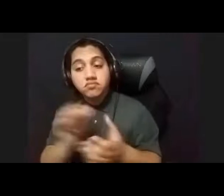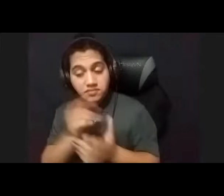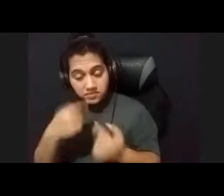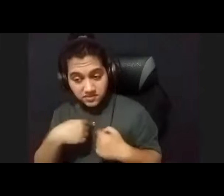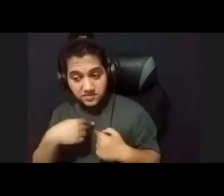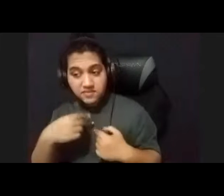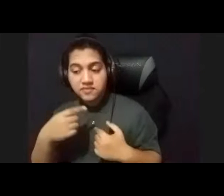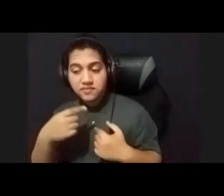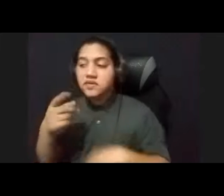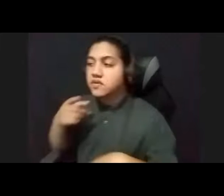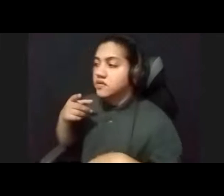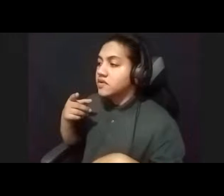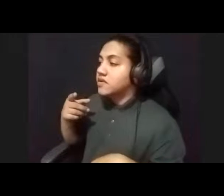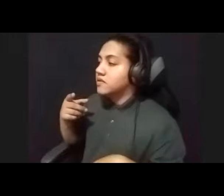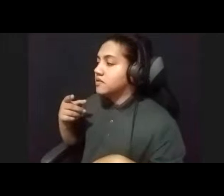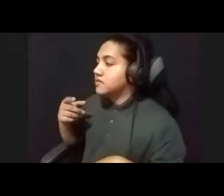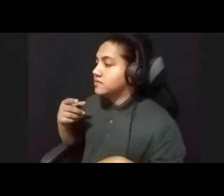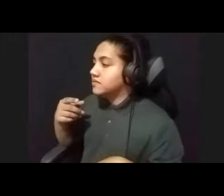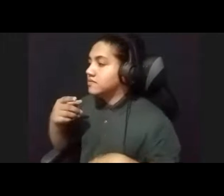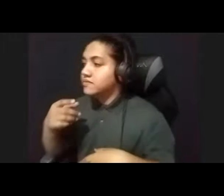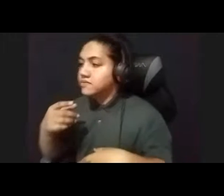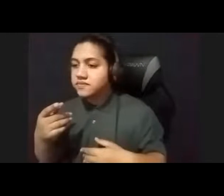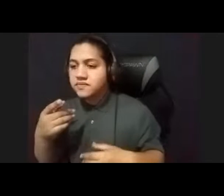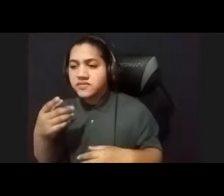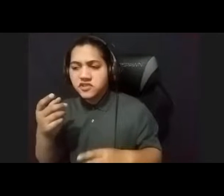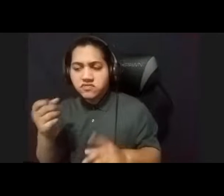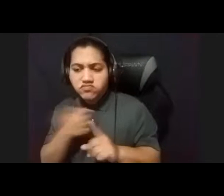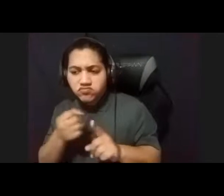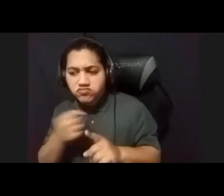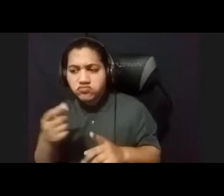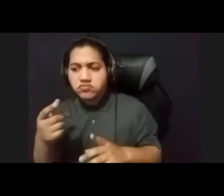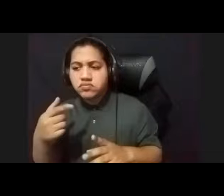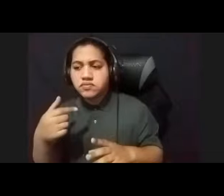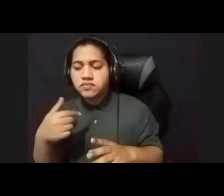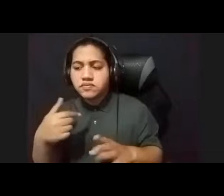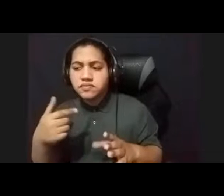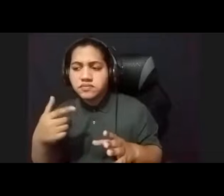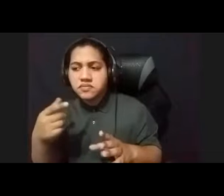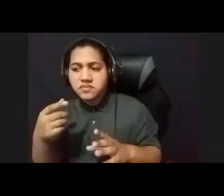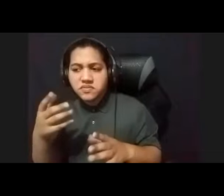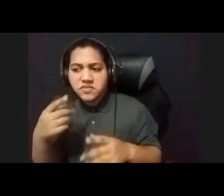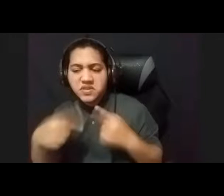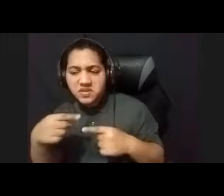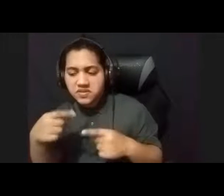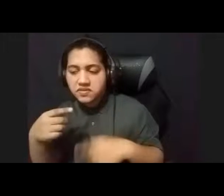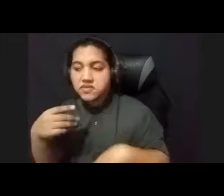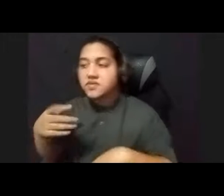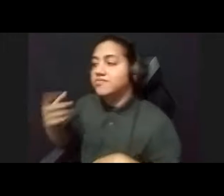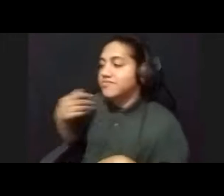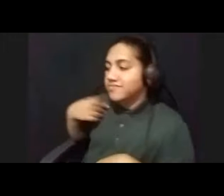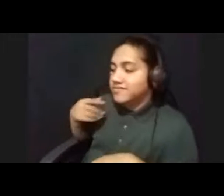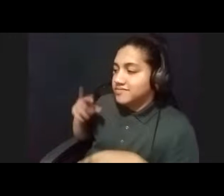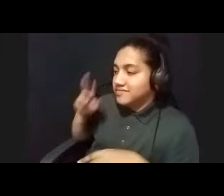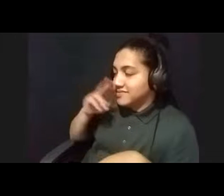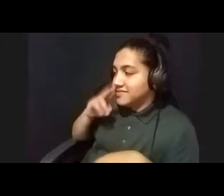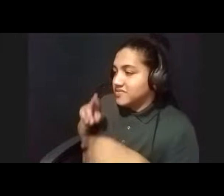te molestas y tenemos una discusión, ¿con qué me pegarás? Con mi cola suavecita. Así que la sabandija pensó que el ratón